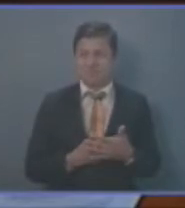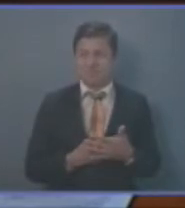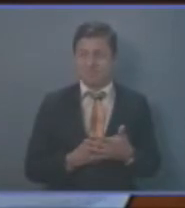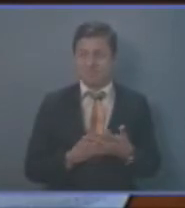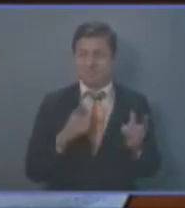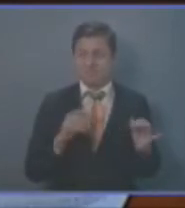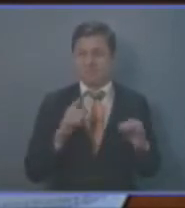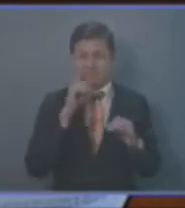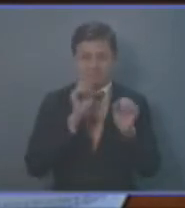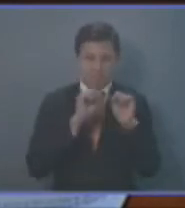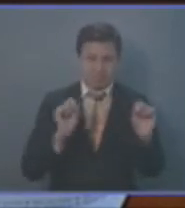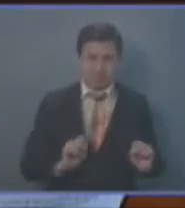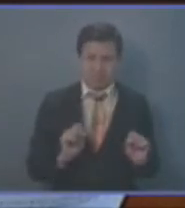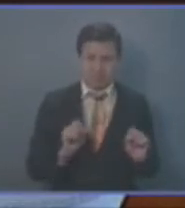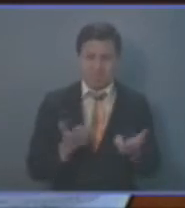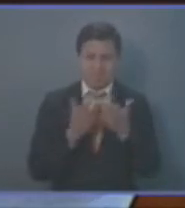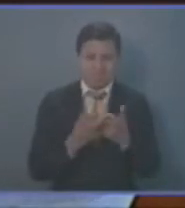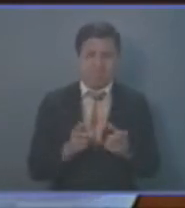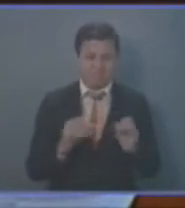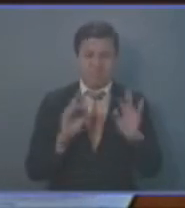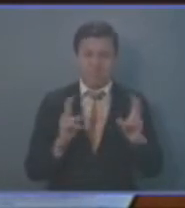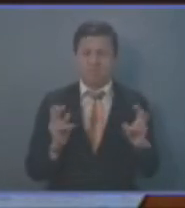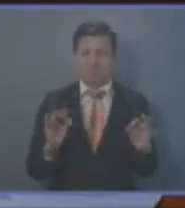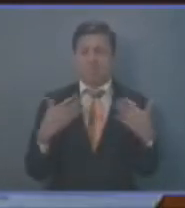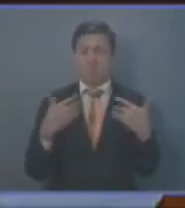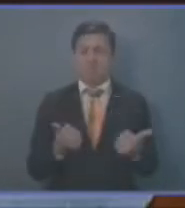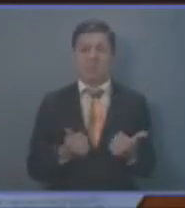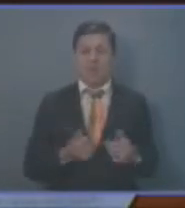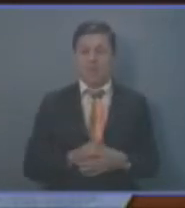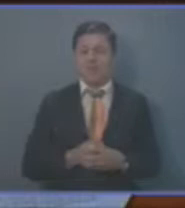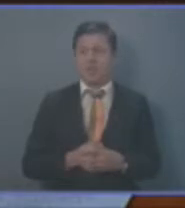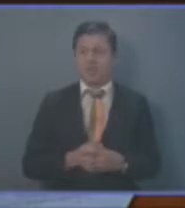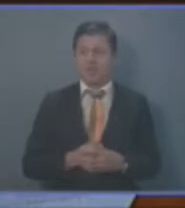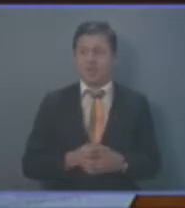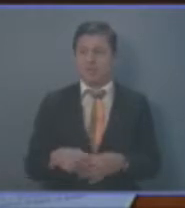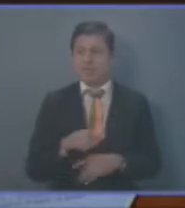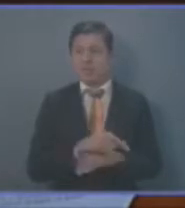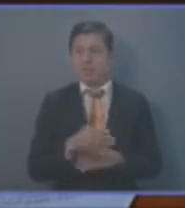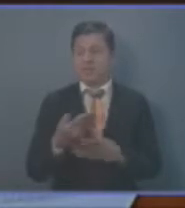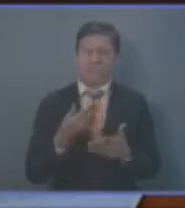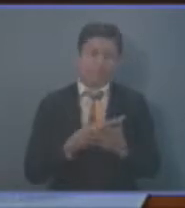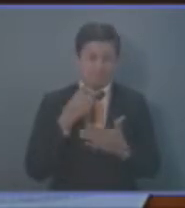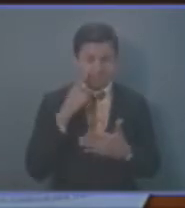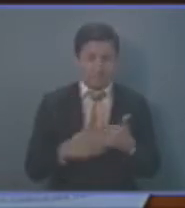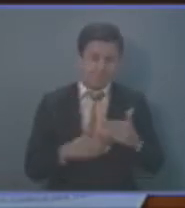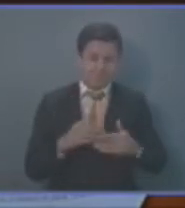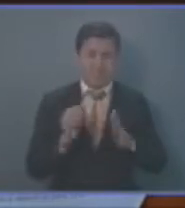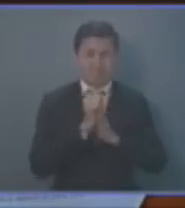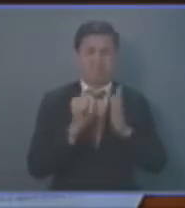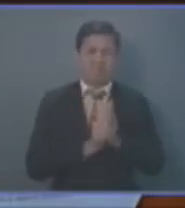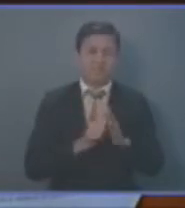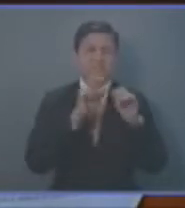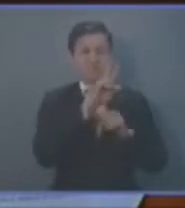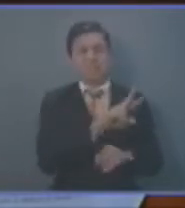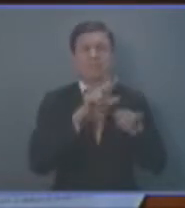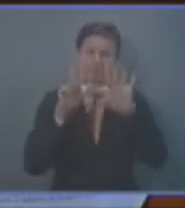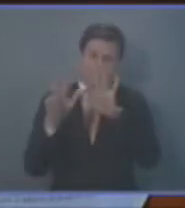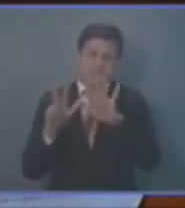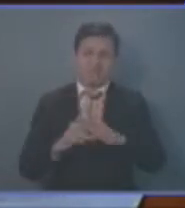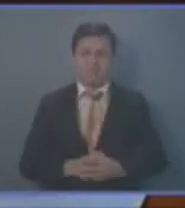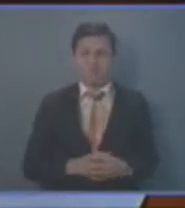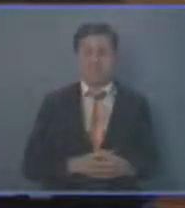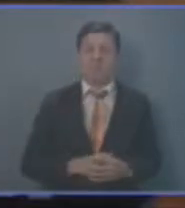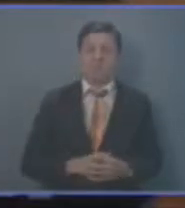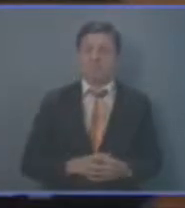7. Investigación en salud. Promoción y participación en la investigación. Artículo 28. El